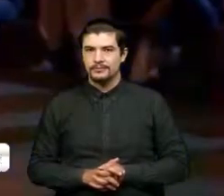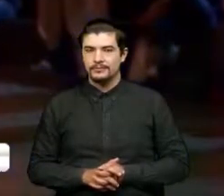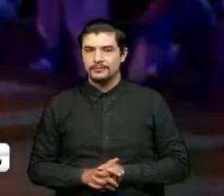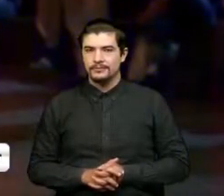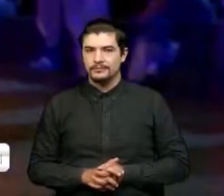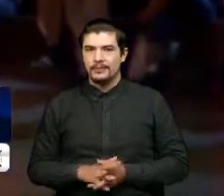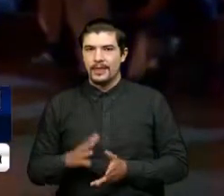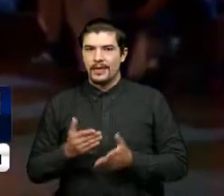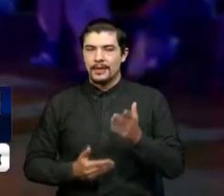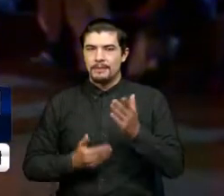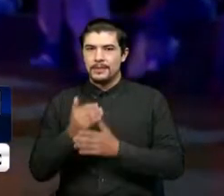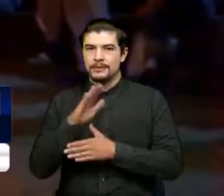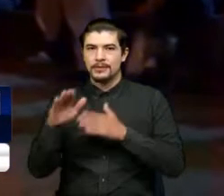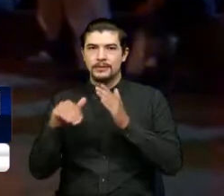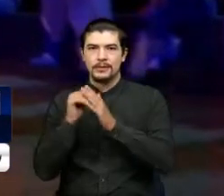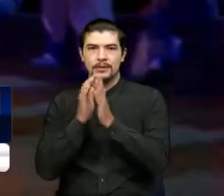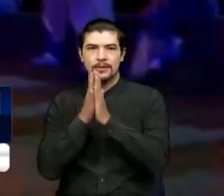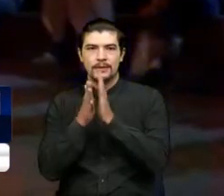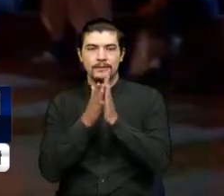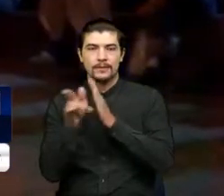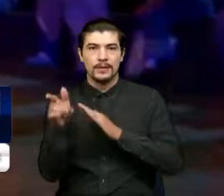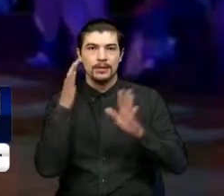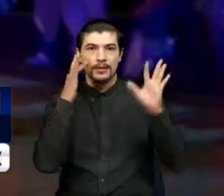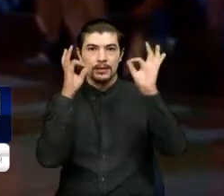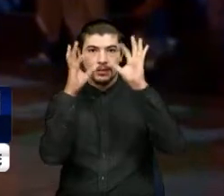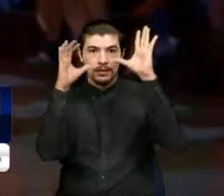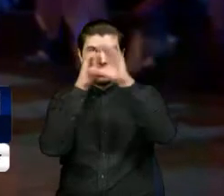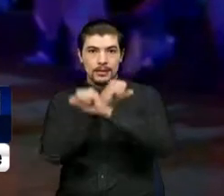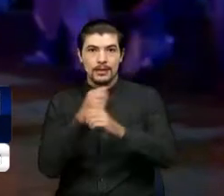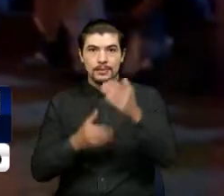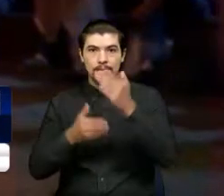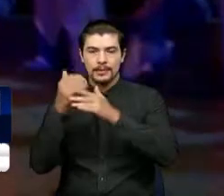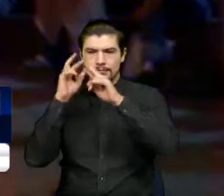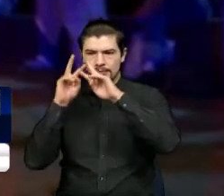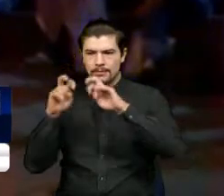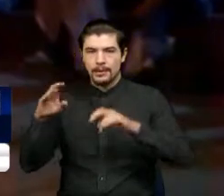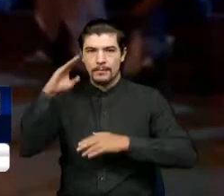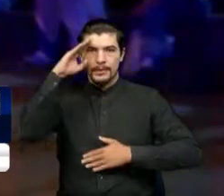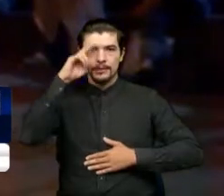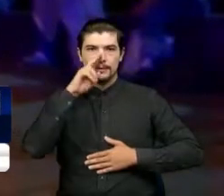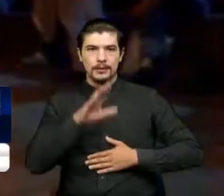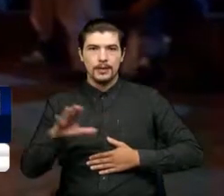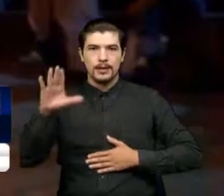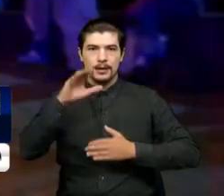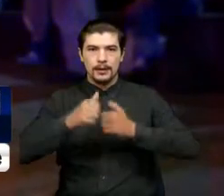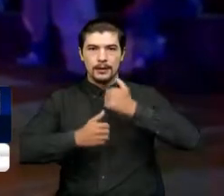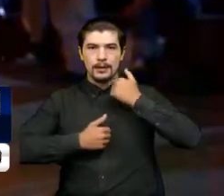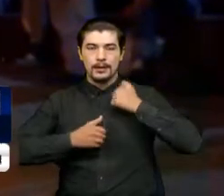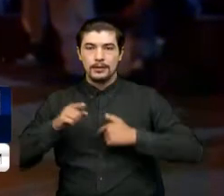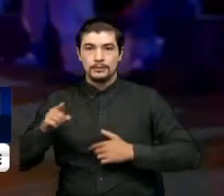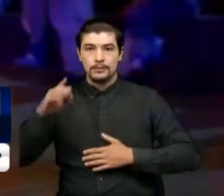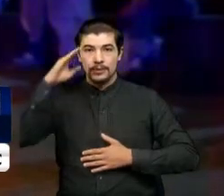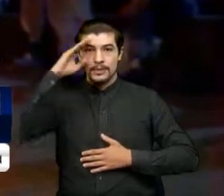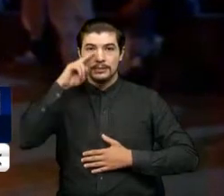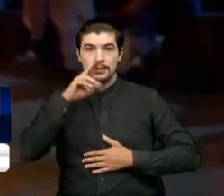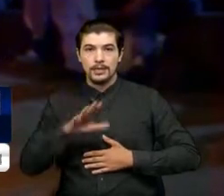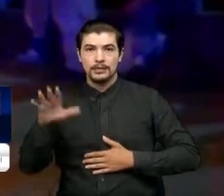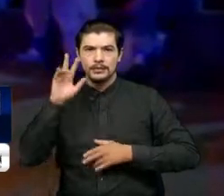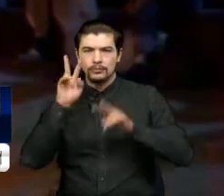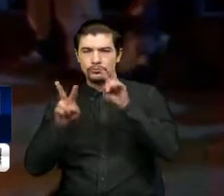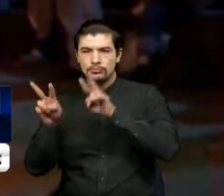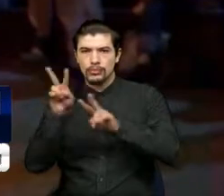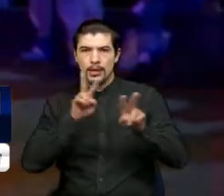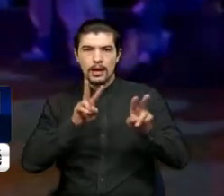iniciamos la información del ente nocturno con el operativo que realizó policía nacional ejército policía de turismo inmigración